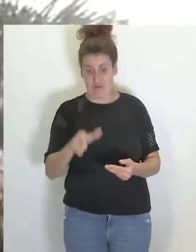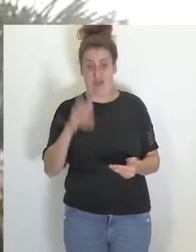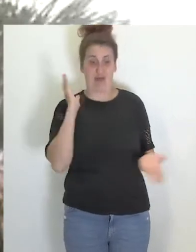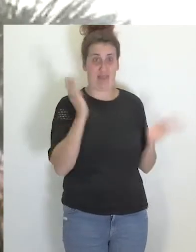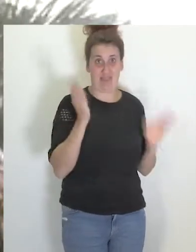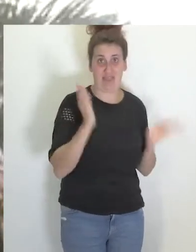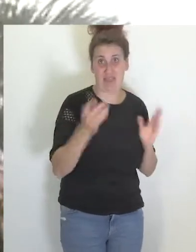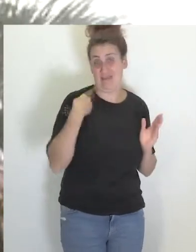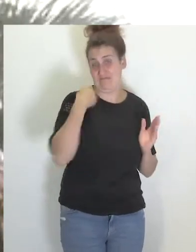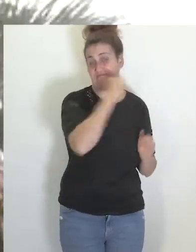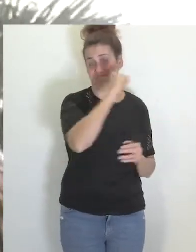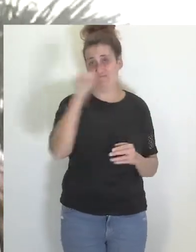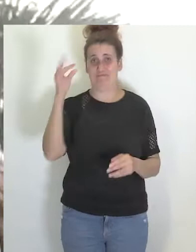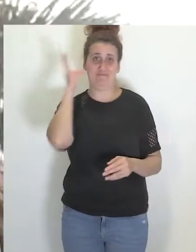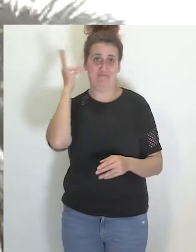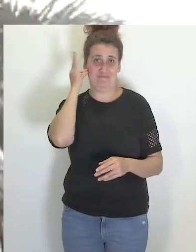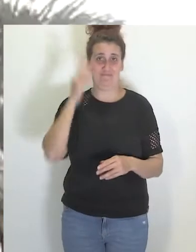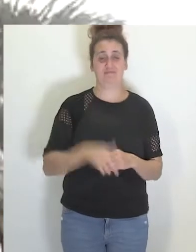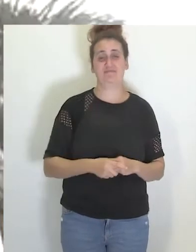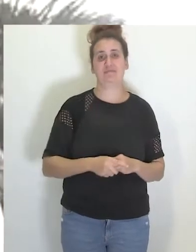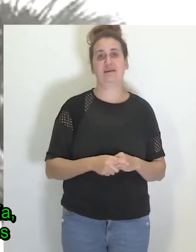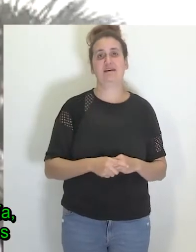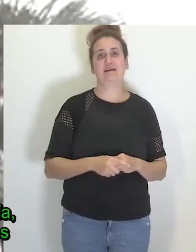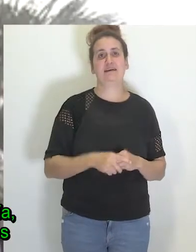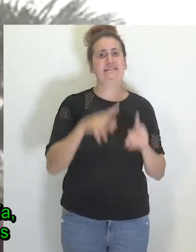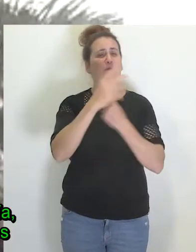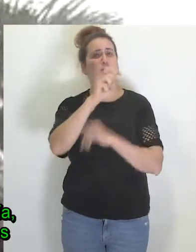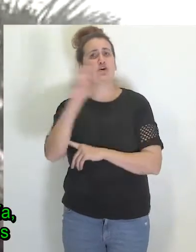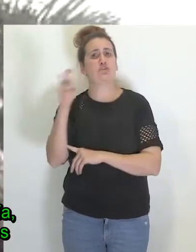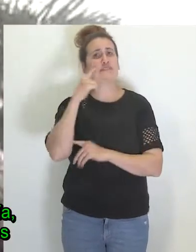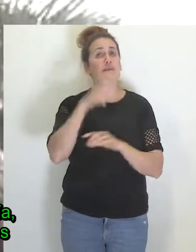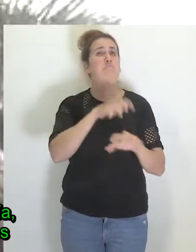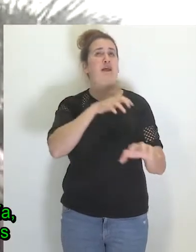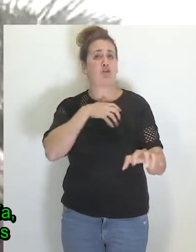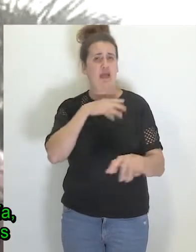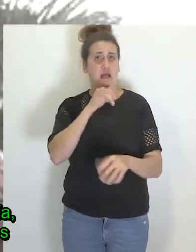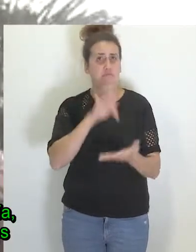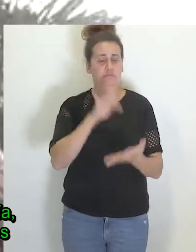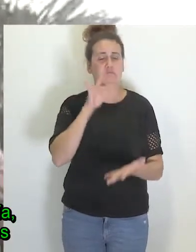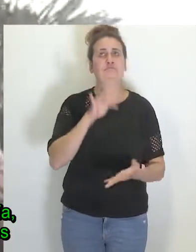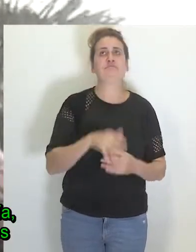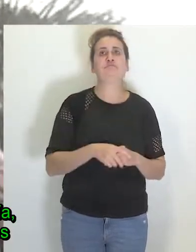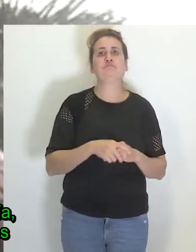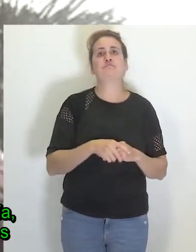perpetrador de este femicidio. En otros casos, y en la mayoría sí ocurre, de que